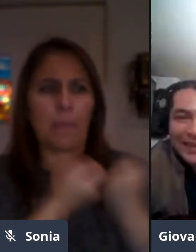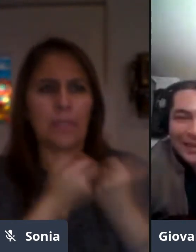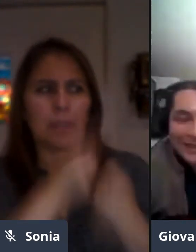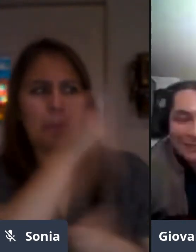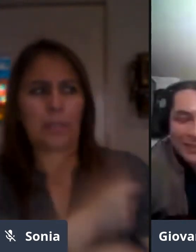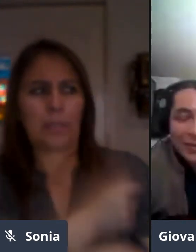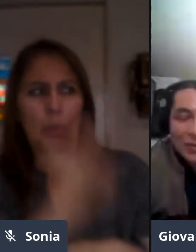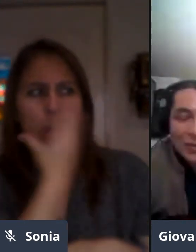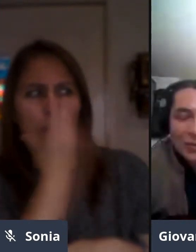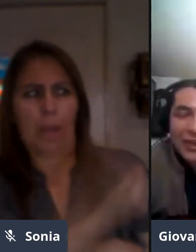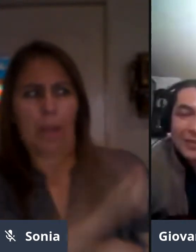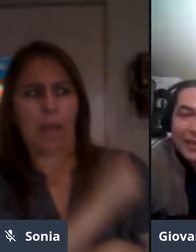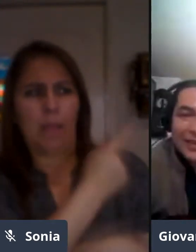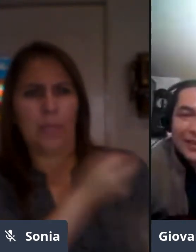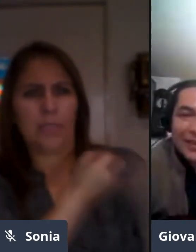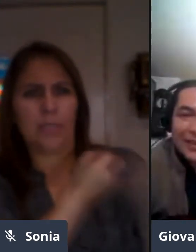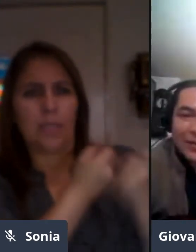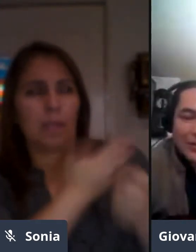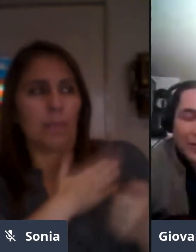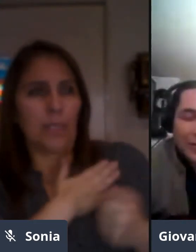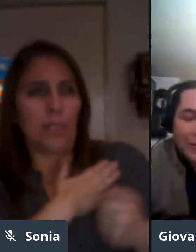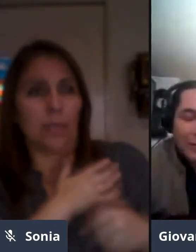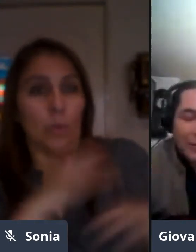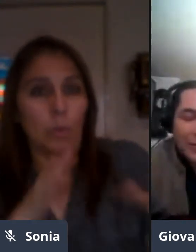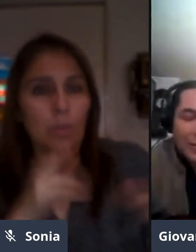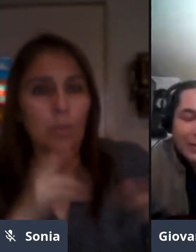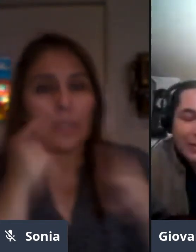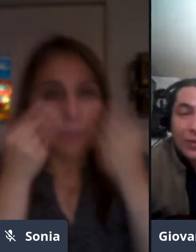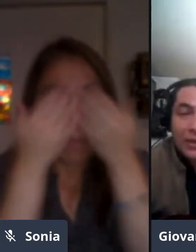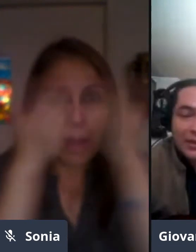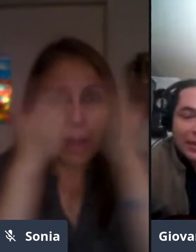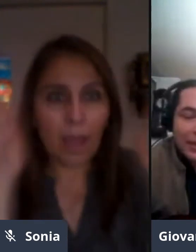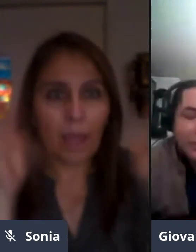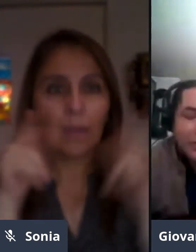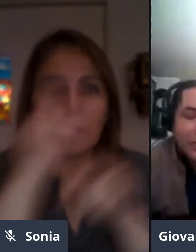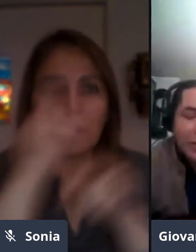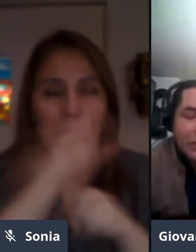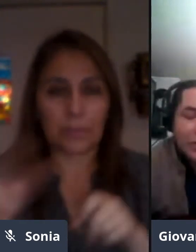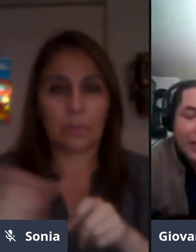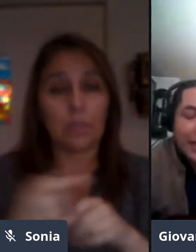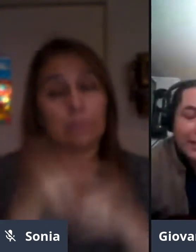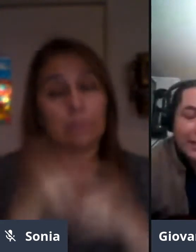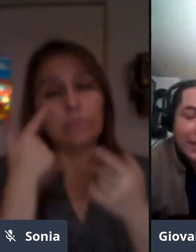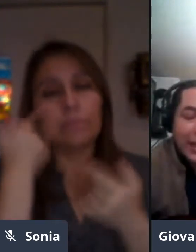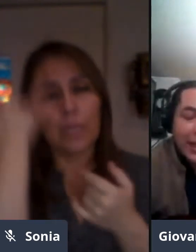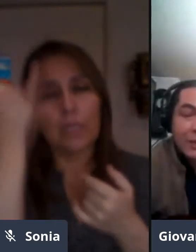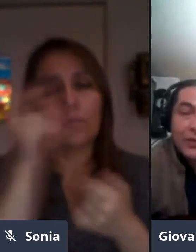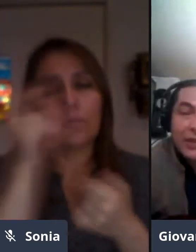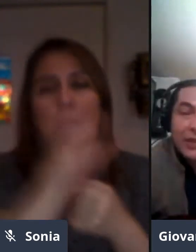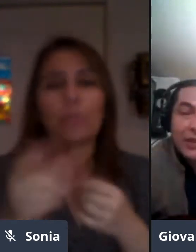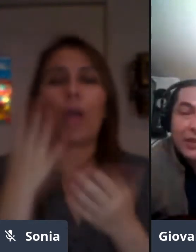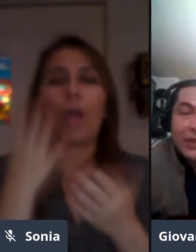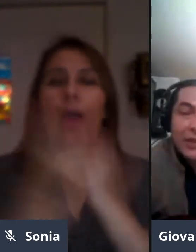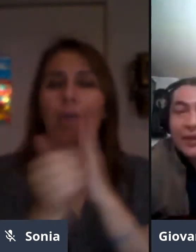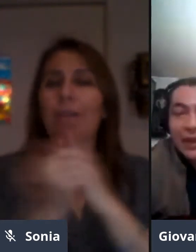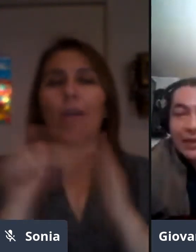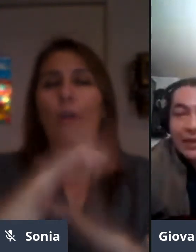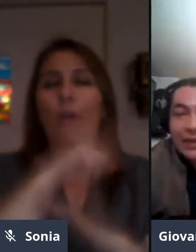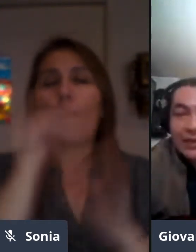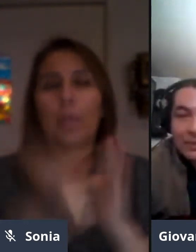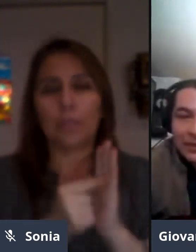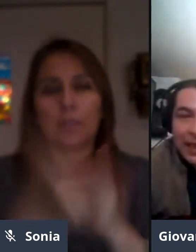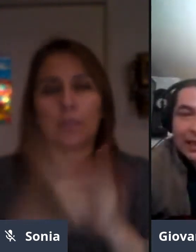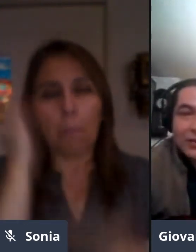pues esto sucede imagines en hong kong con personas que entre comillas tienen pues todas sus habilidades las personas que tienen